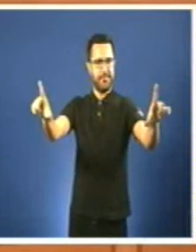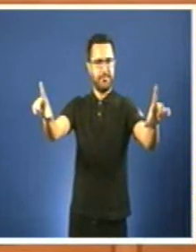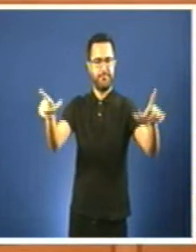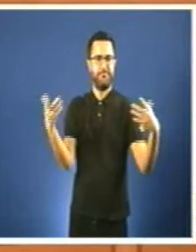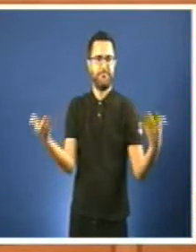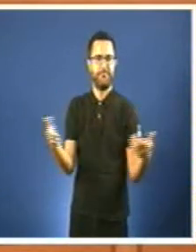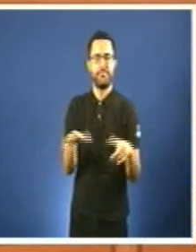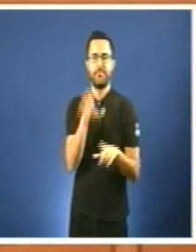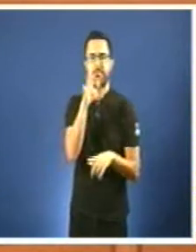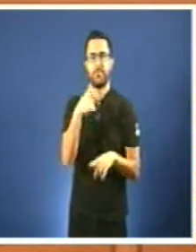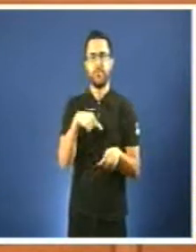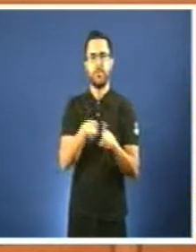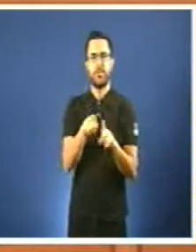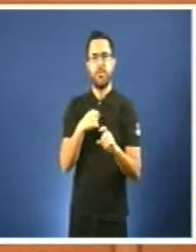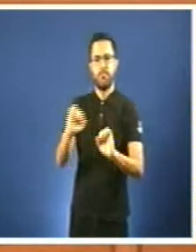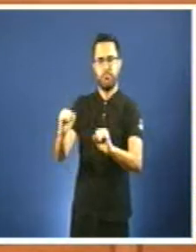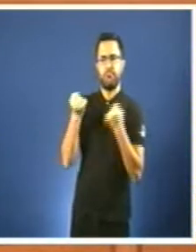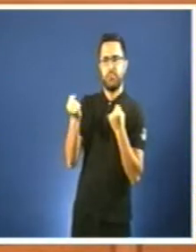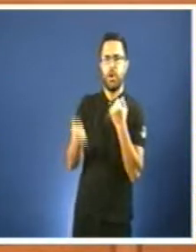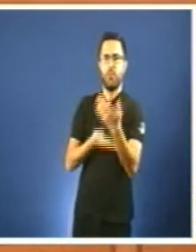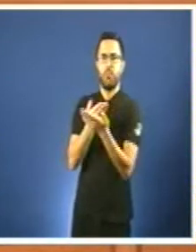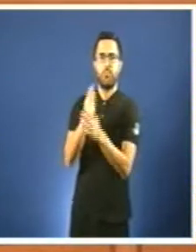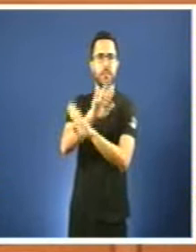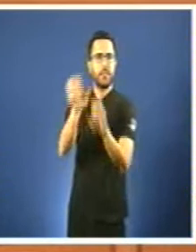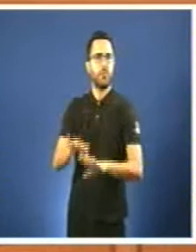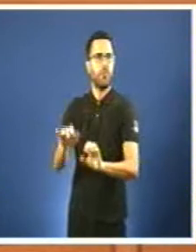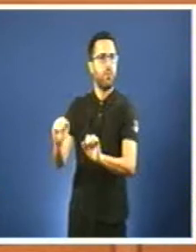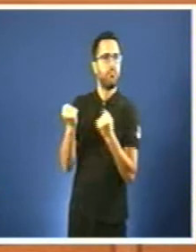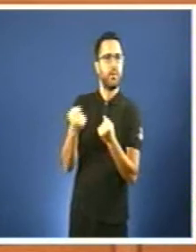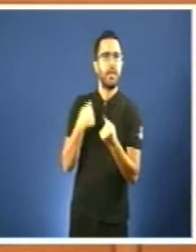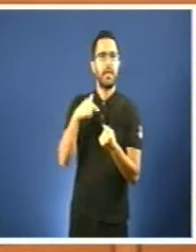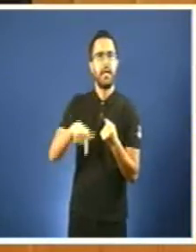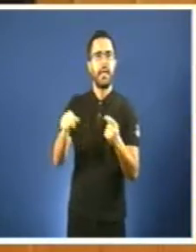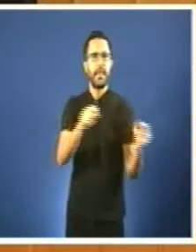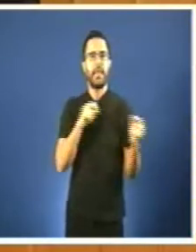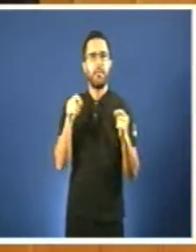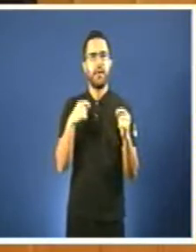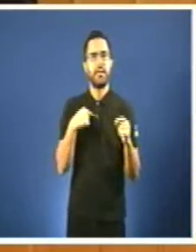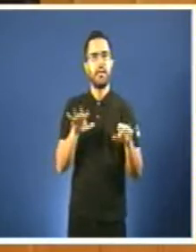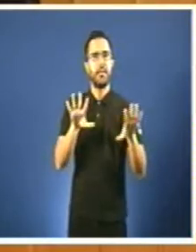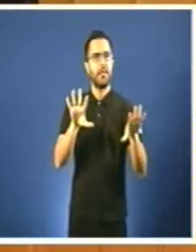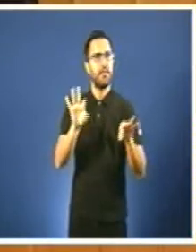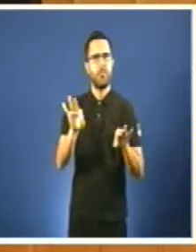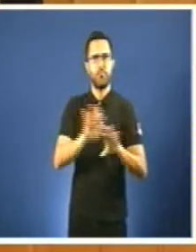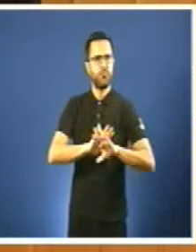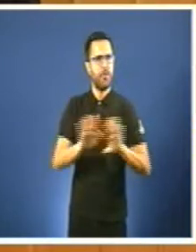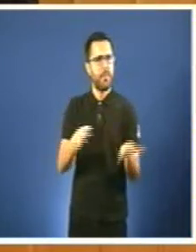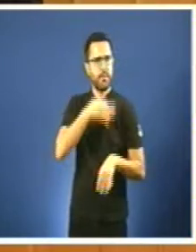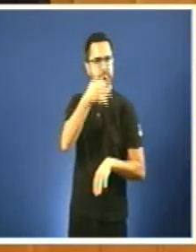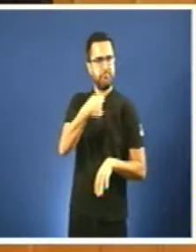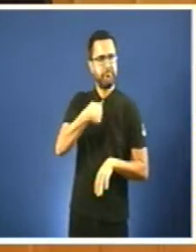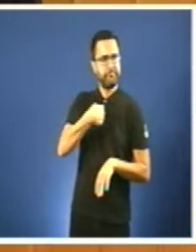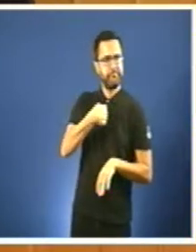propostas de resolución e dispoño neste debate de 10 minutos, ao mesmo tempo que para defender unha proposición non